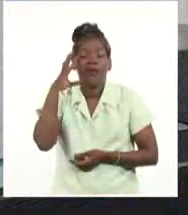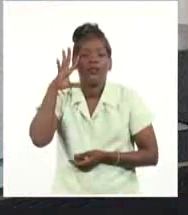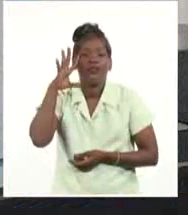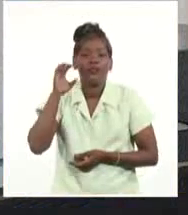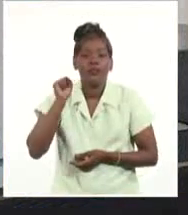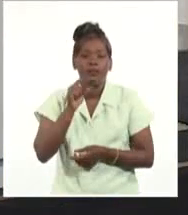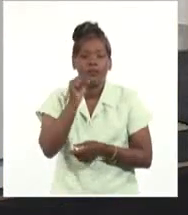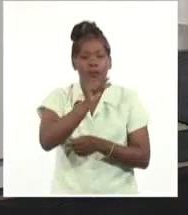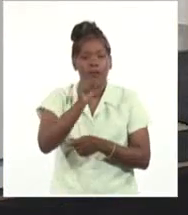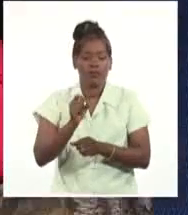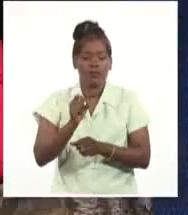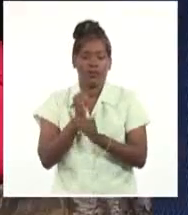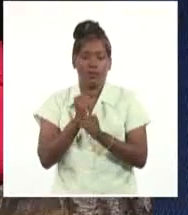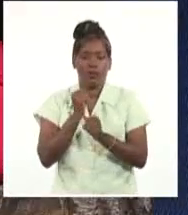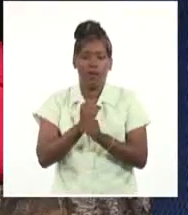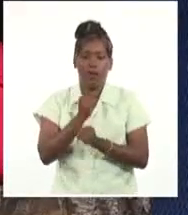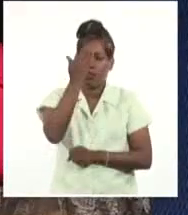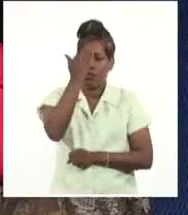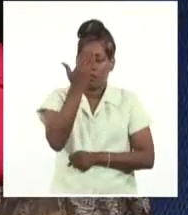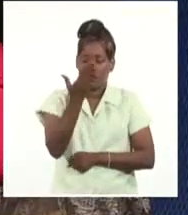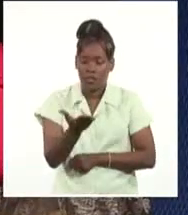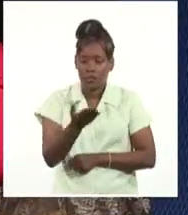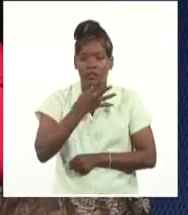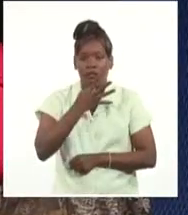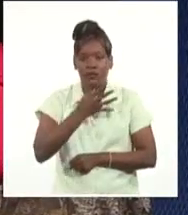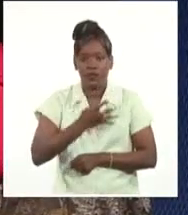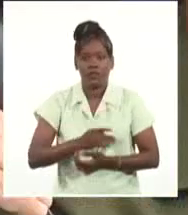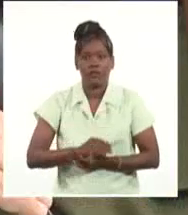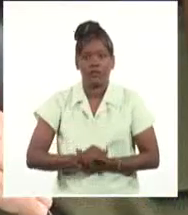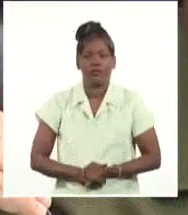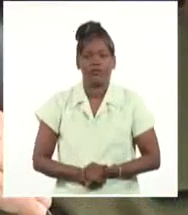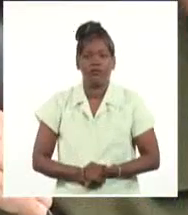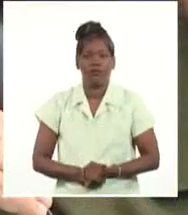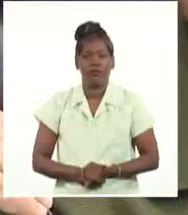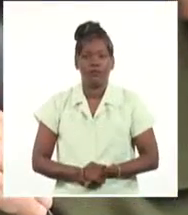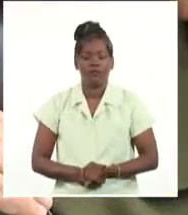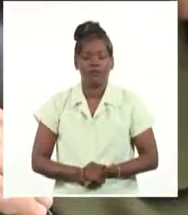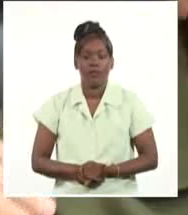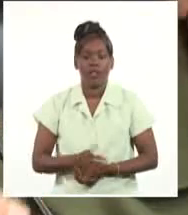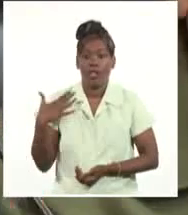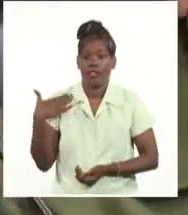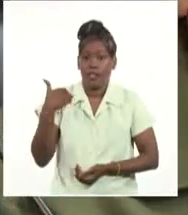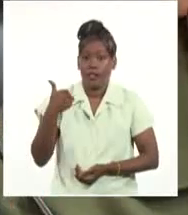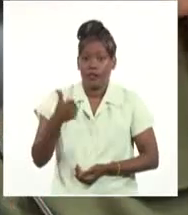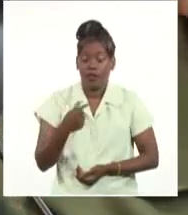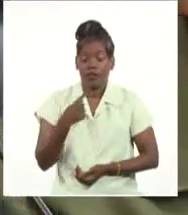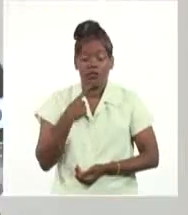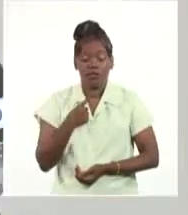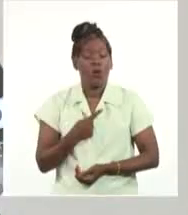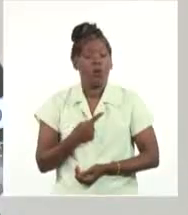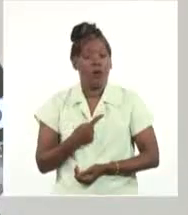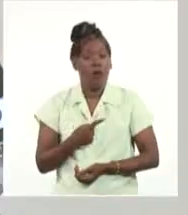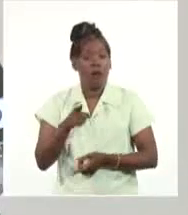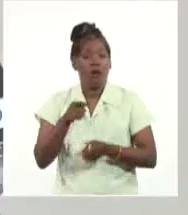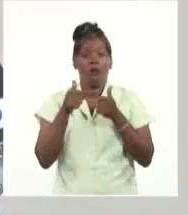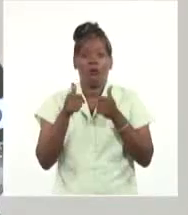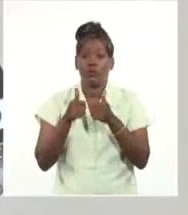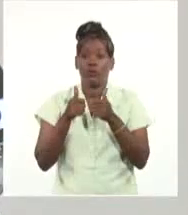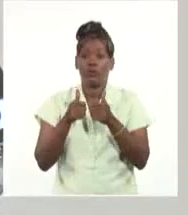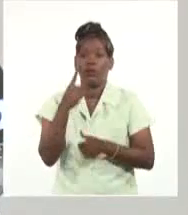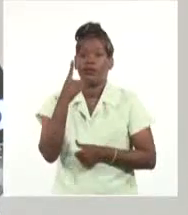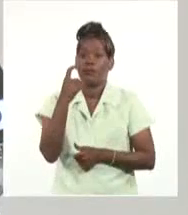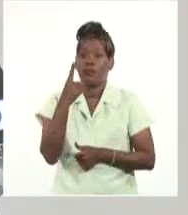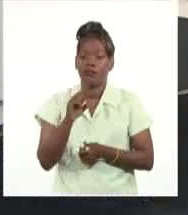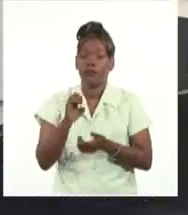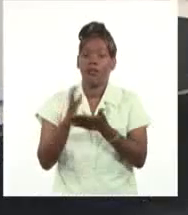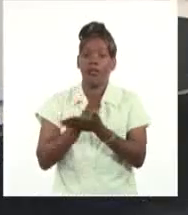el director del Centro Fidel Castro Ruz, René González Barrios, es un libro necesario en estos tiempos para poder enfrentar el